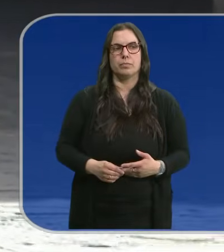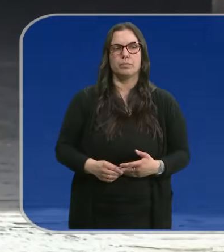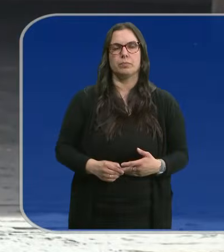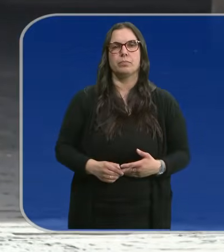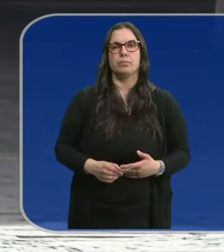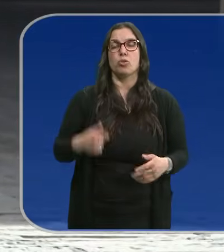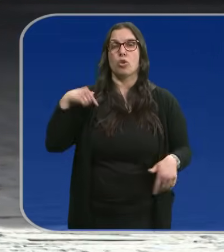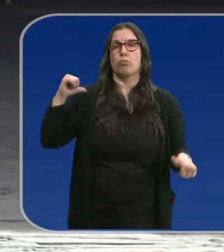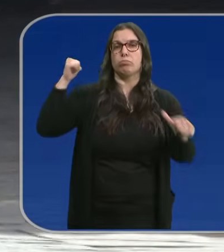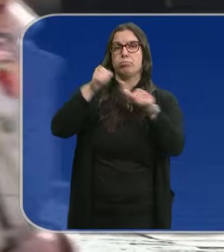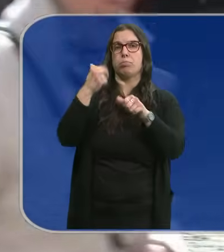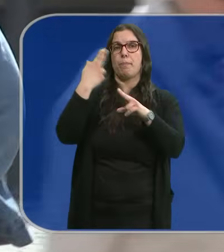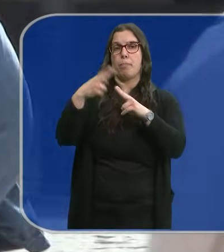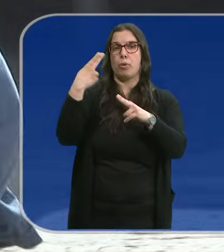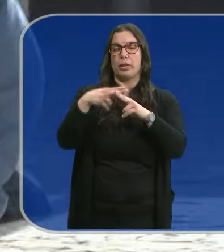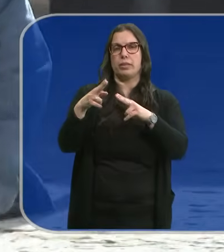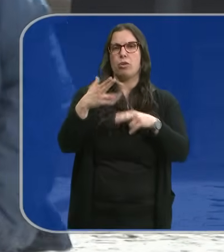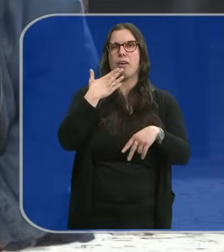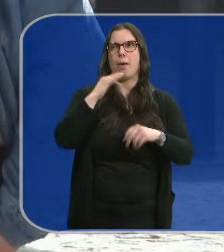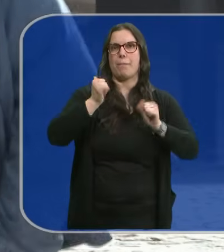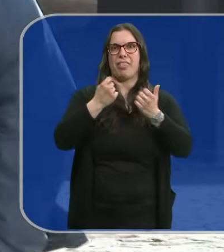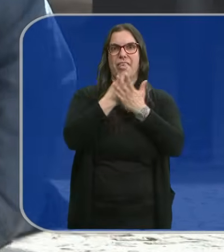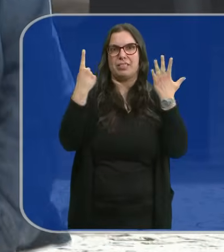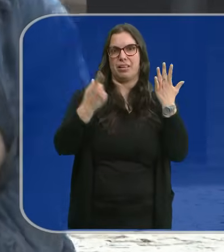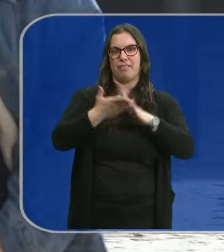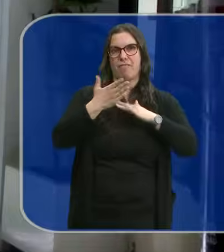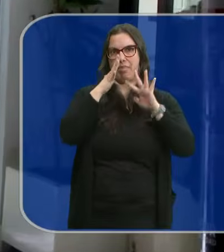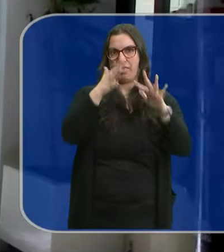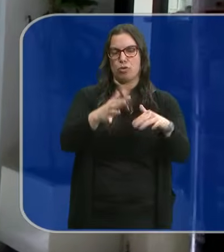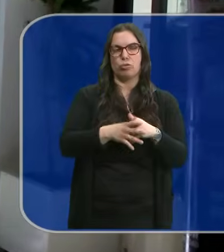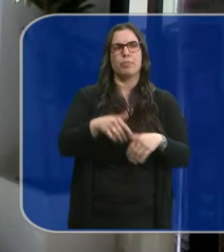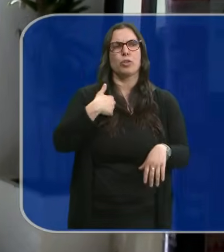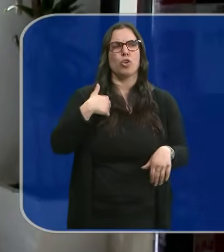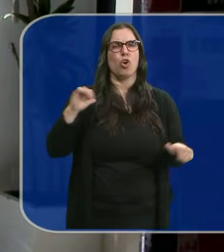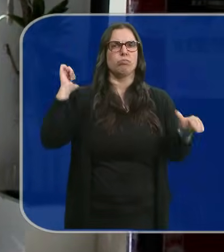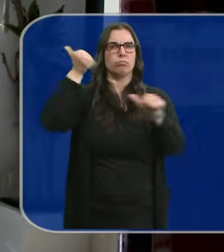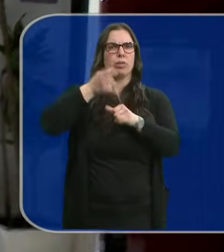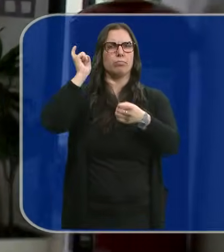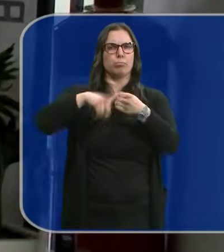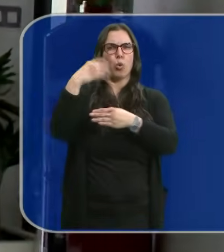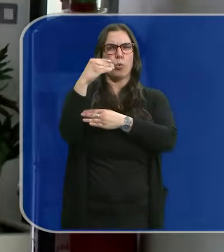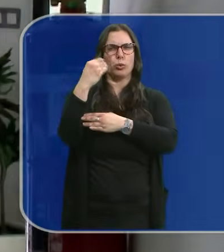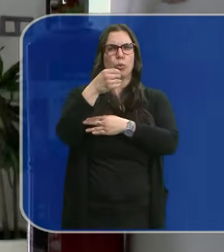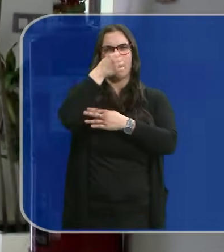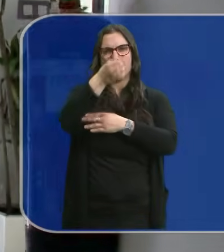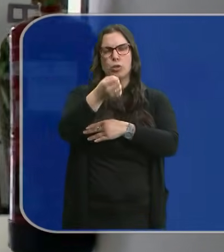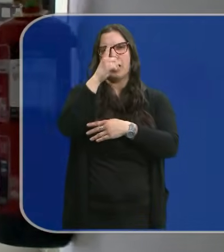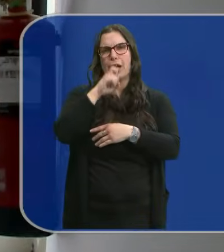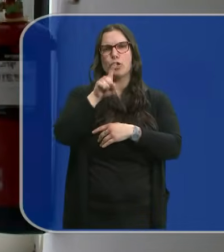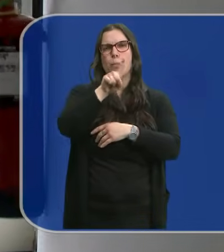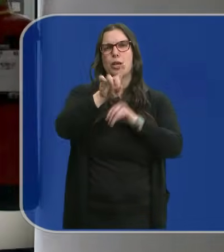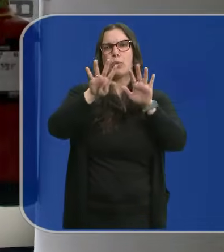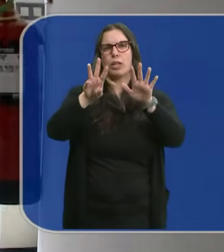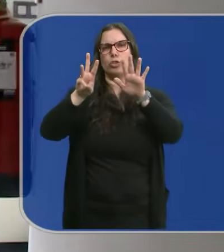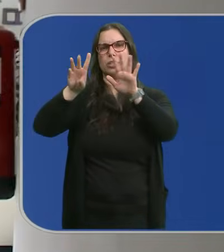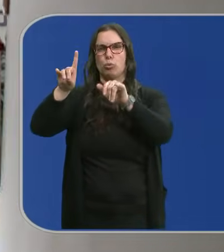Llevo en política desde los 16 años, o sea que va a hacer una década más o menos. Yo llevo afiliado a Juventudes Socialistas desde el año